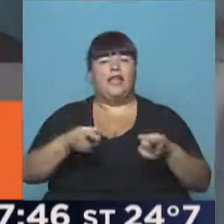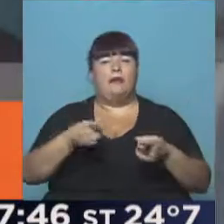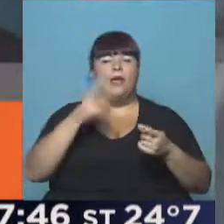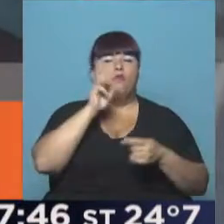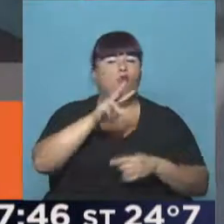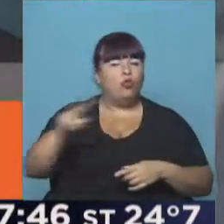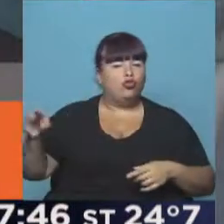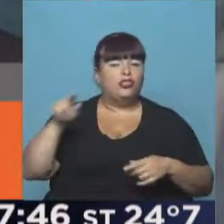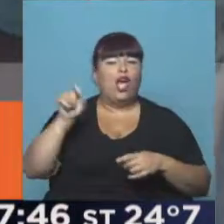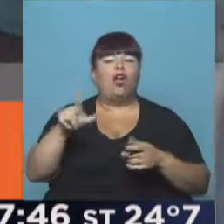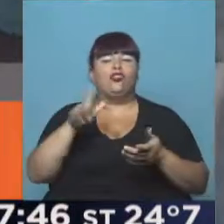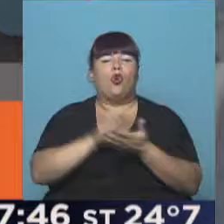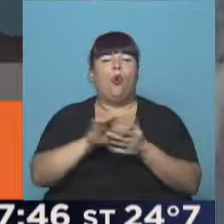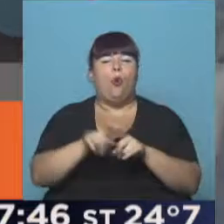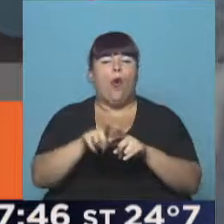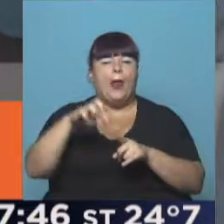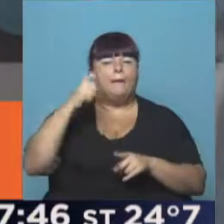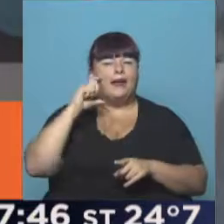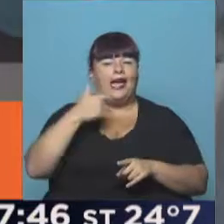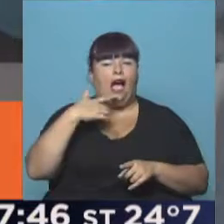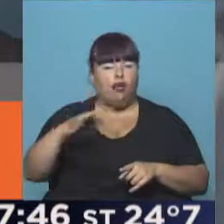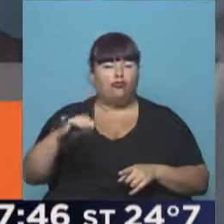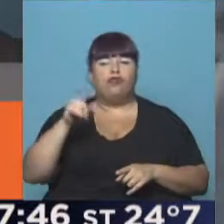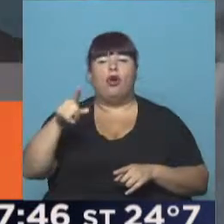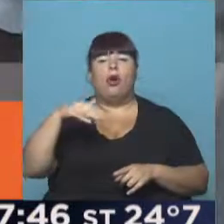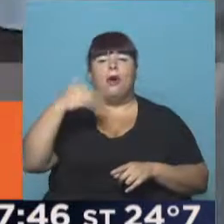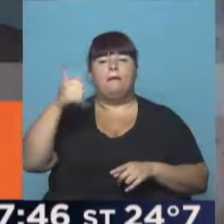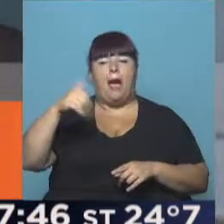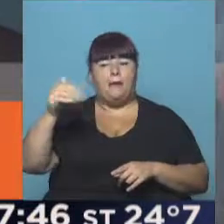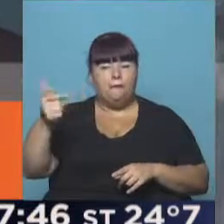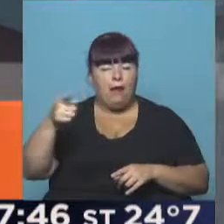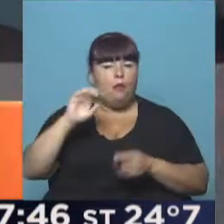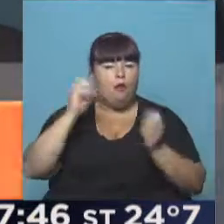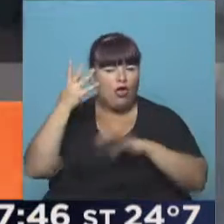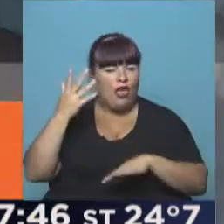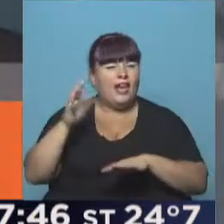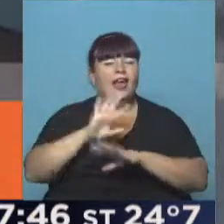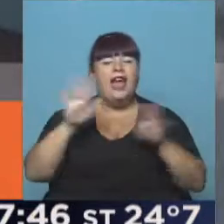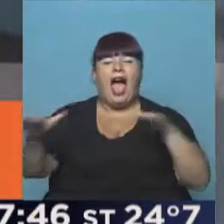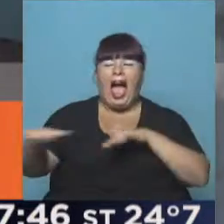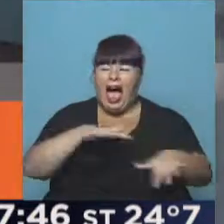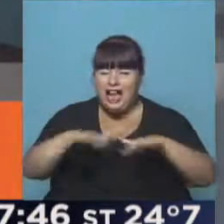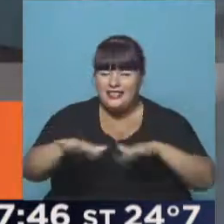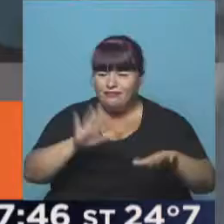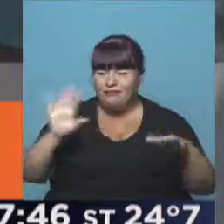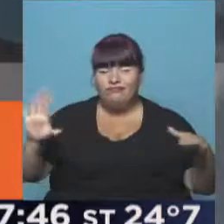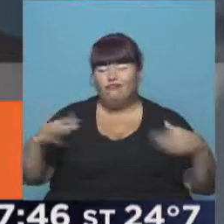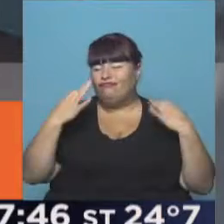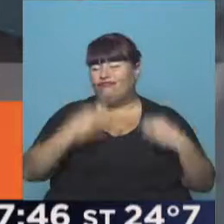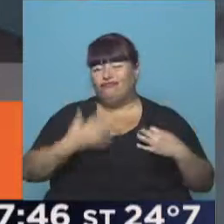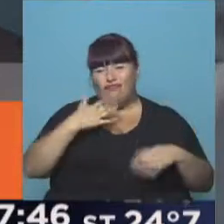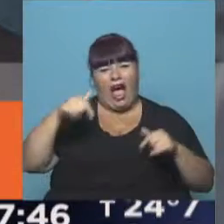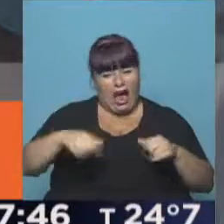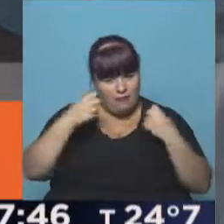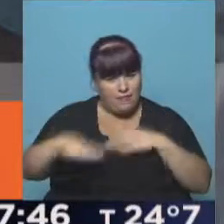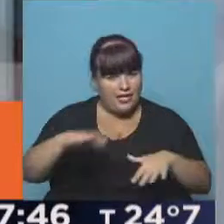museos que tienen muestras como la muestra de Picasso, en el Mamba, en el Moderno. O sea, la actividad es increíble. Ahora empieza